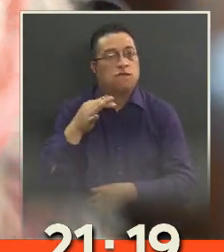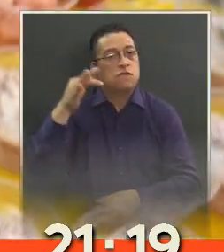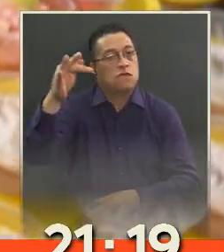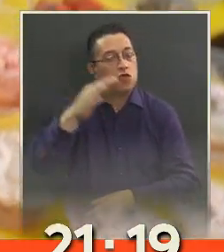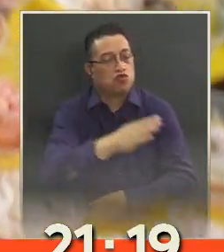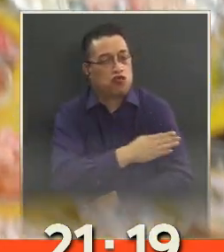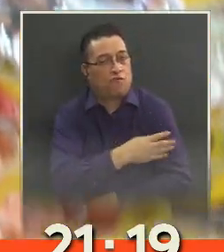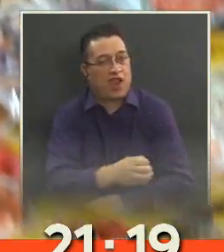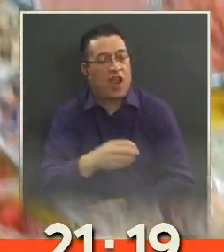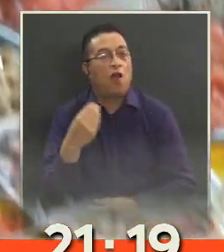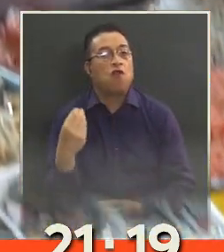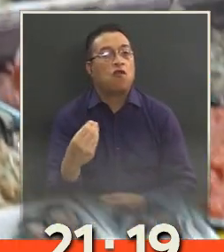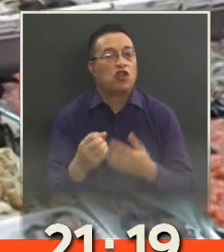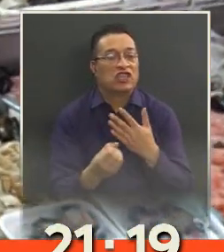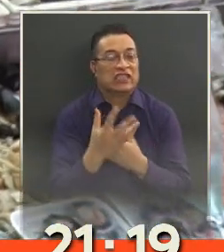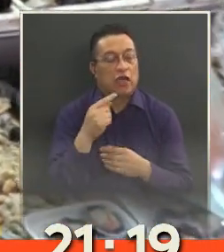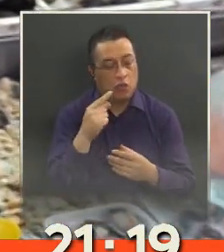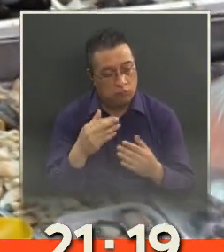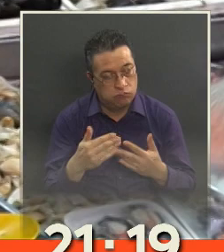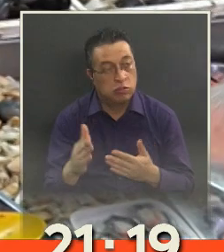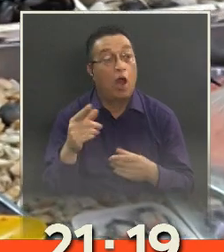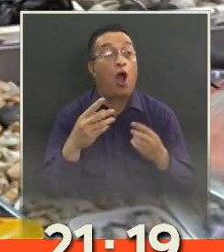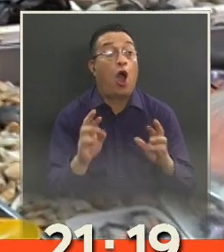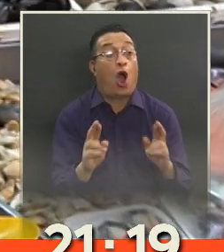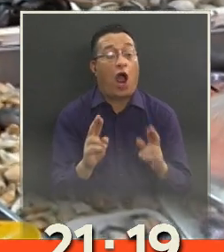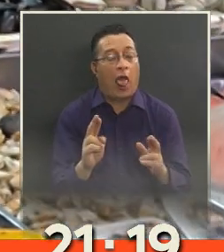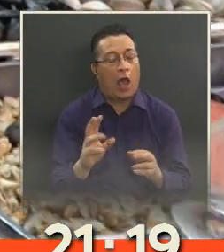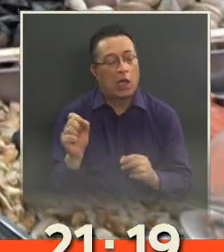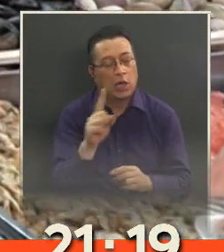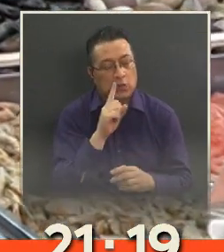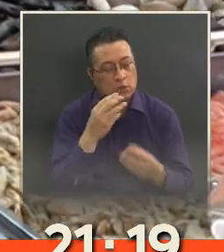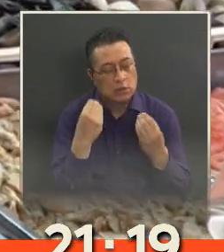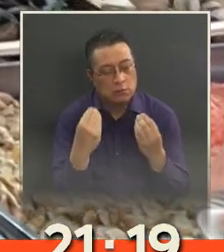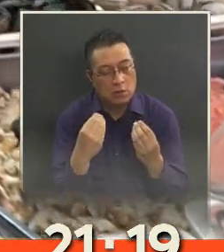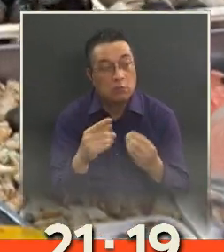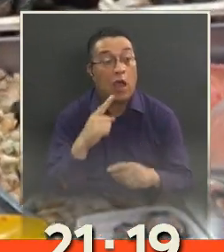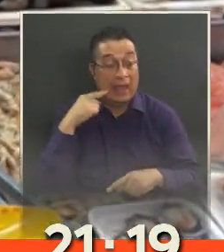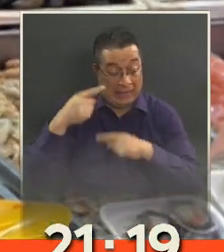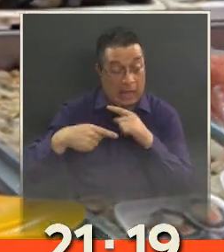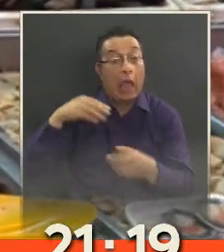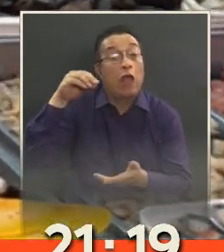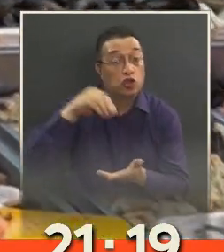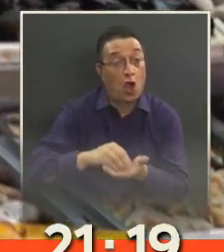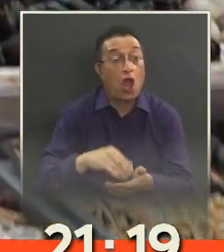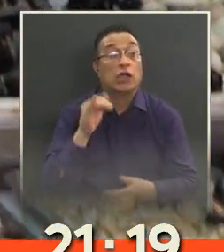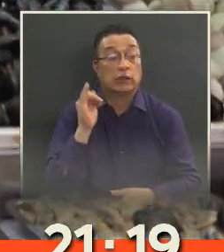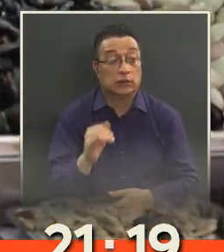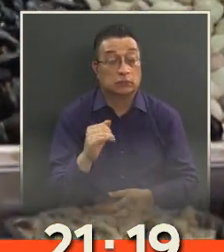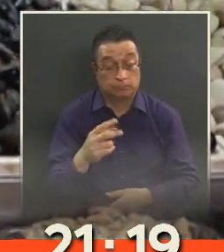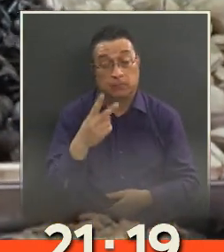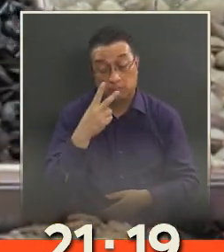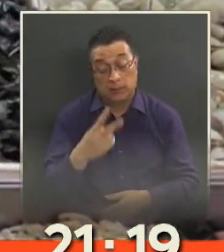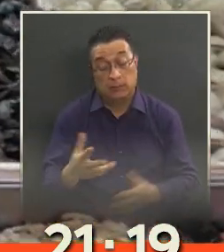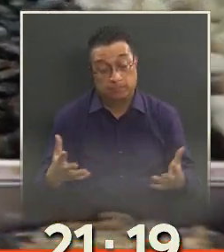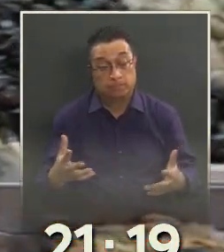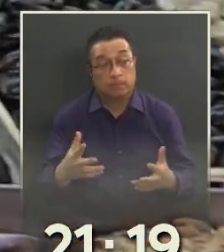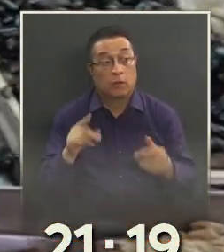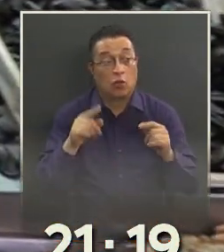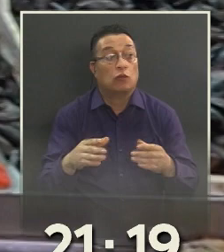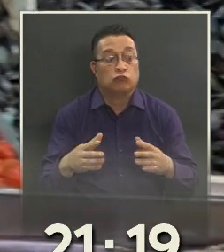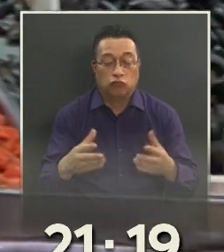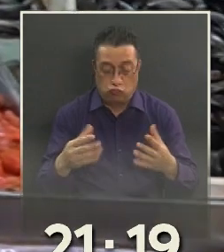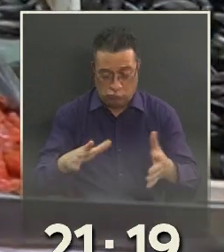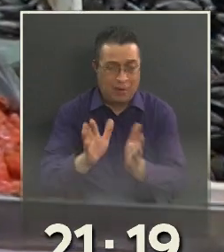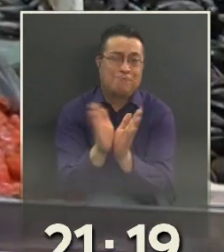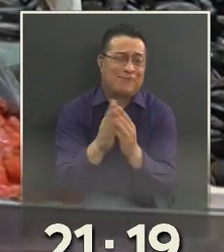comenzando. Ojalá que sea así, pues. Momento histórico. Momento histórico este, así que miren. Vamos a regalar todos los mariscales